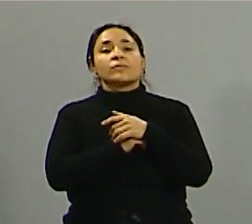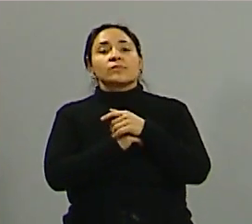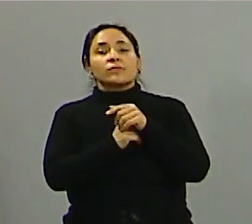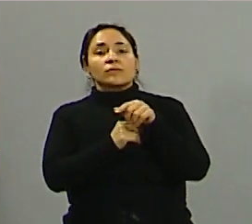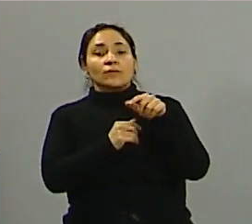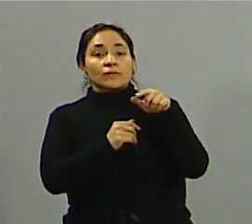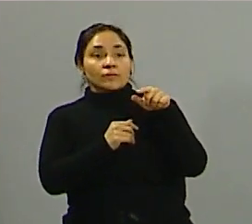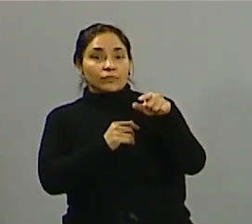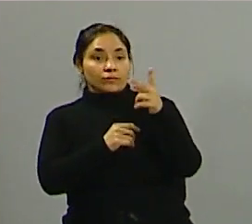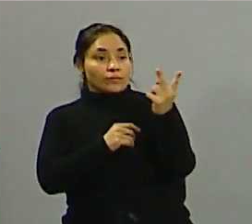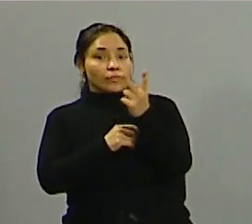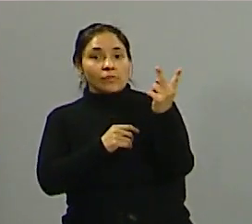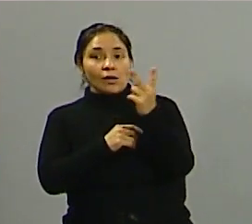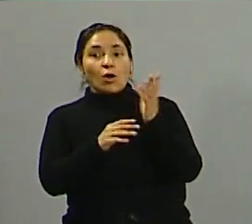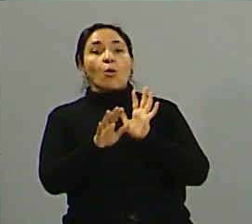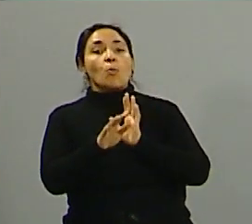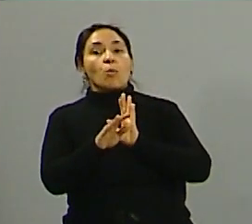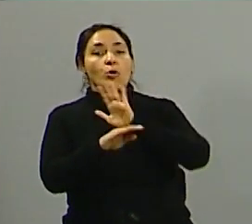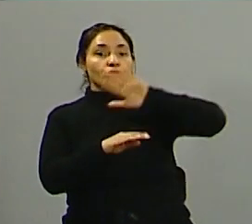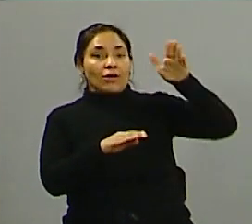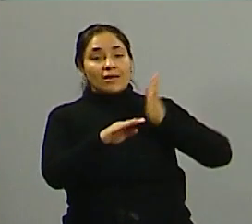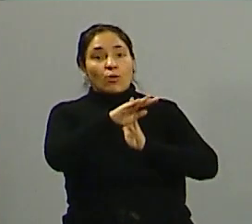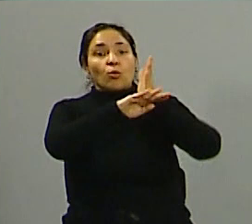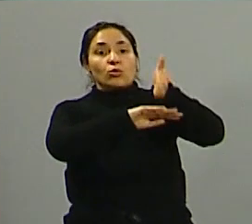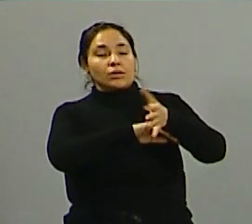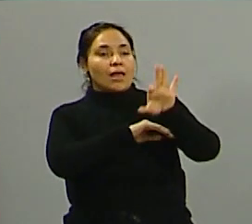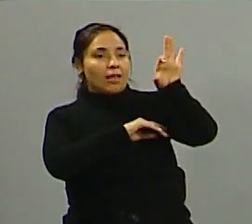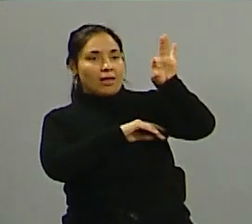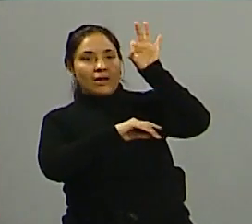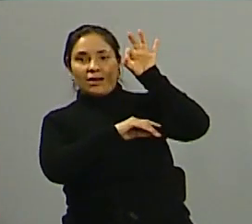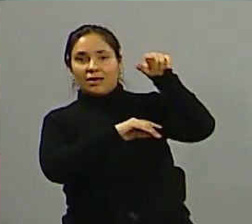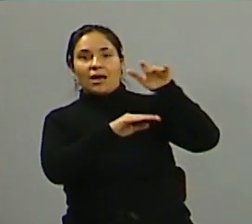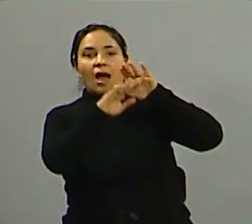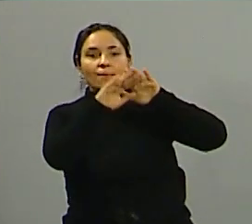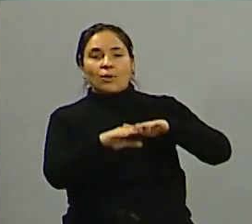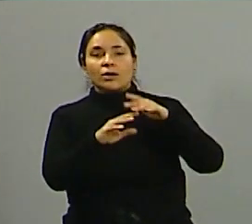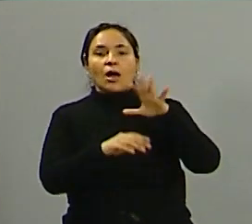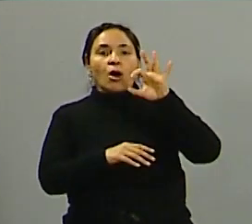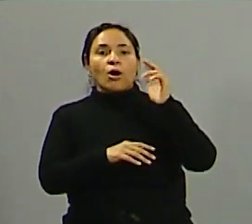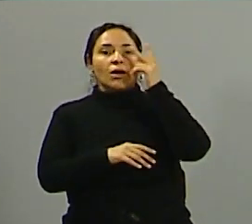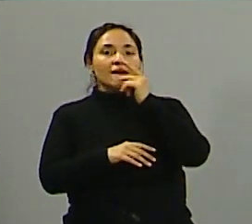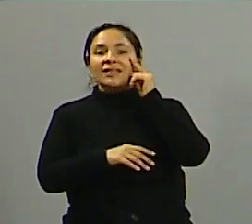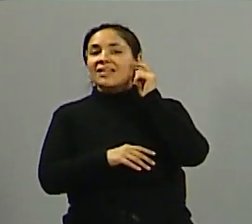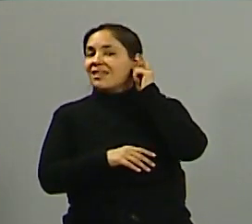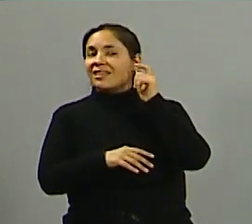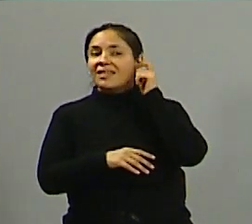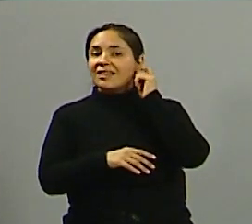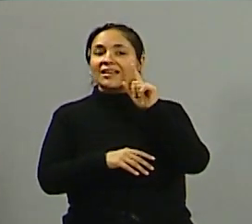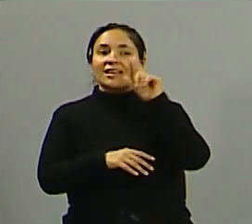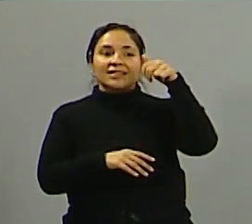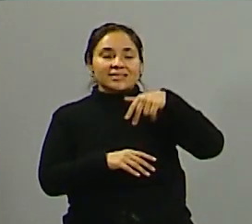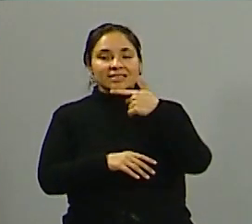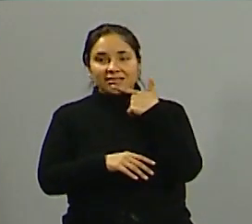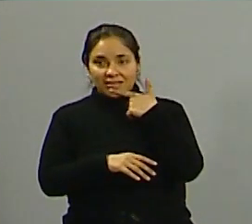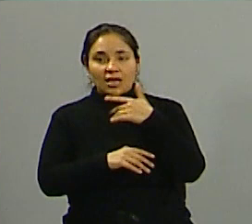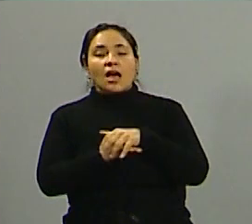que ambos cruzan, y San Martín va a elegir a apoyar a O'Higgins, sabiendo que no apoyar a